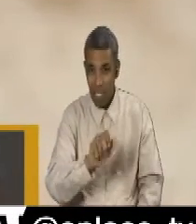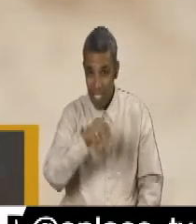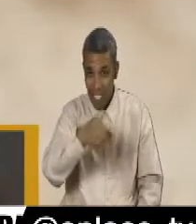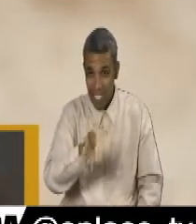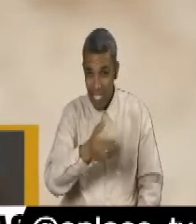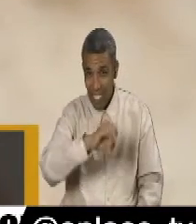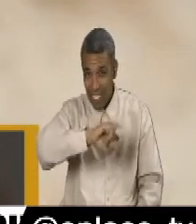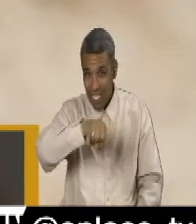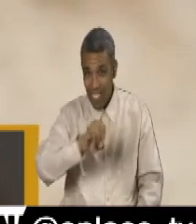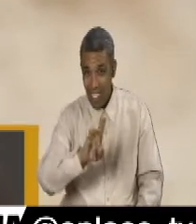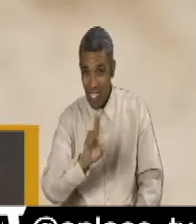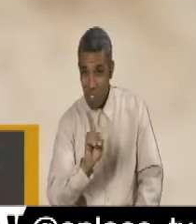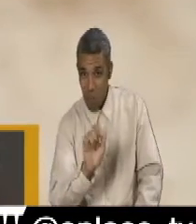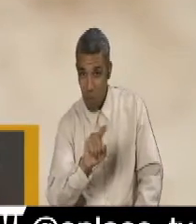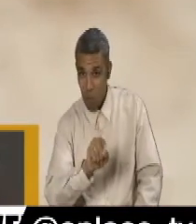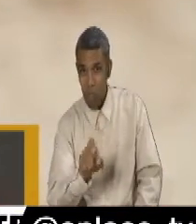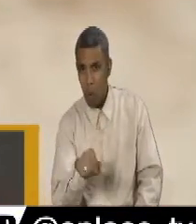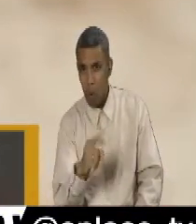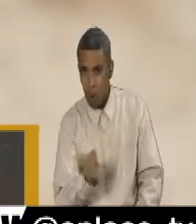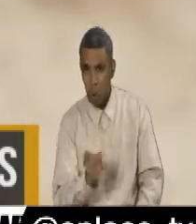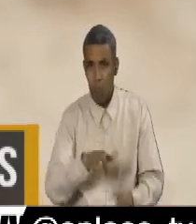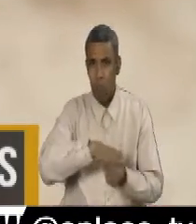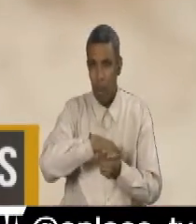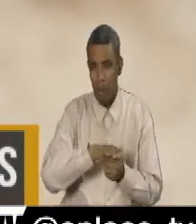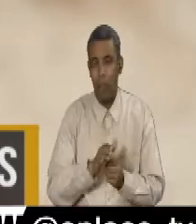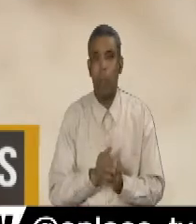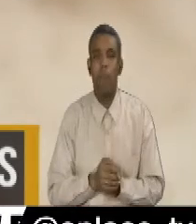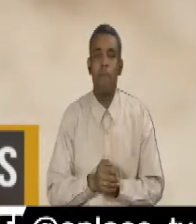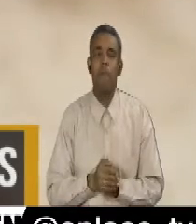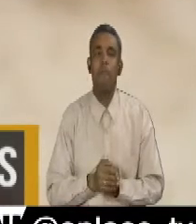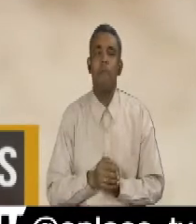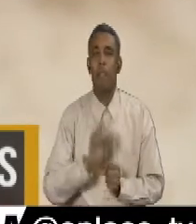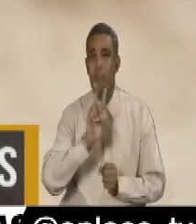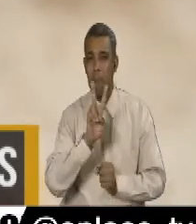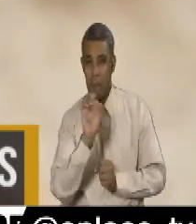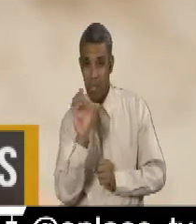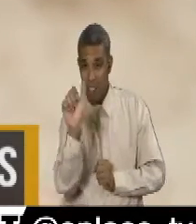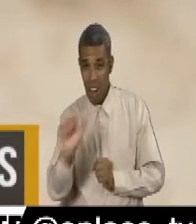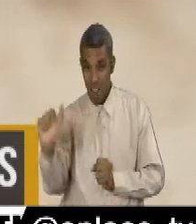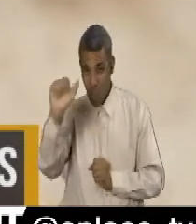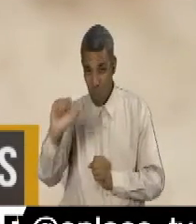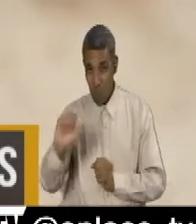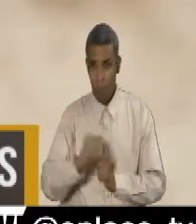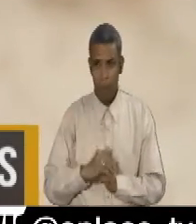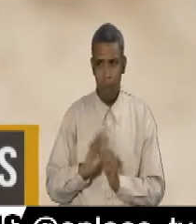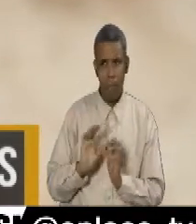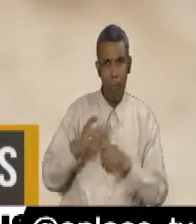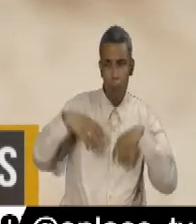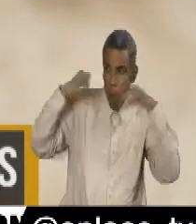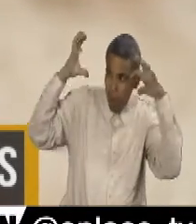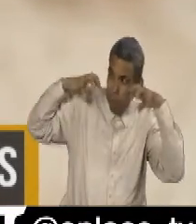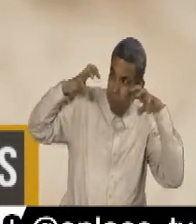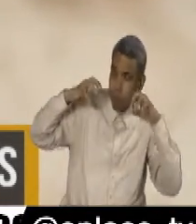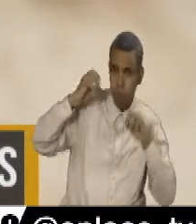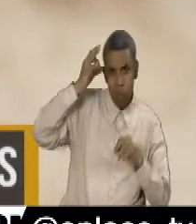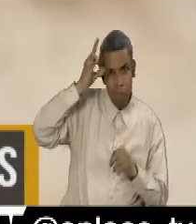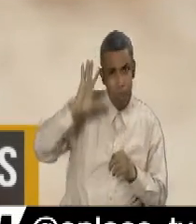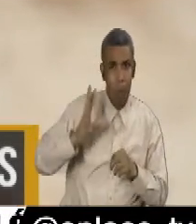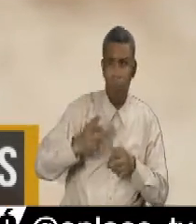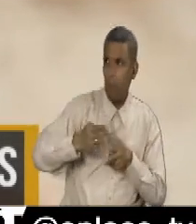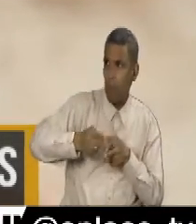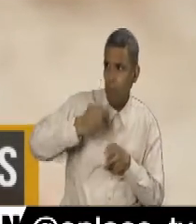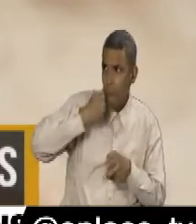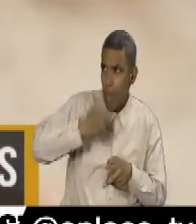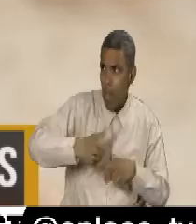barrio 20 de agosto. Ya consideramos que de pronto vayan a mermar un poquito las aguas, a pesar de que el IDEAN nos está diciendo que va a